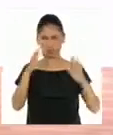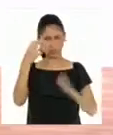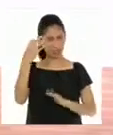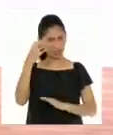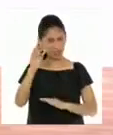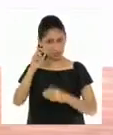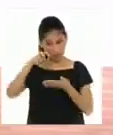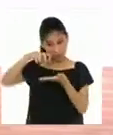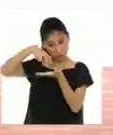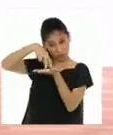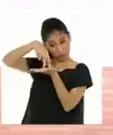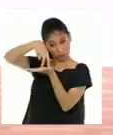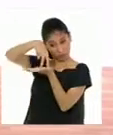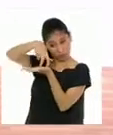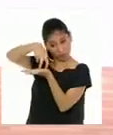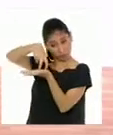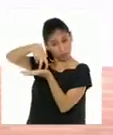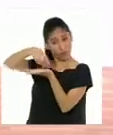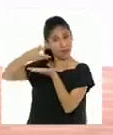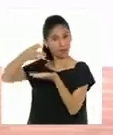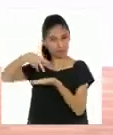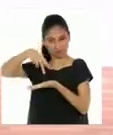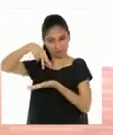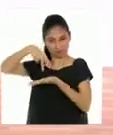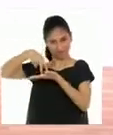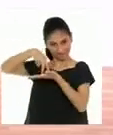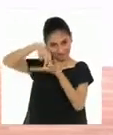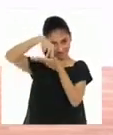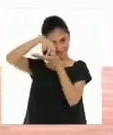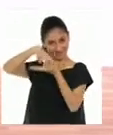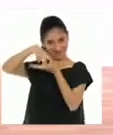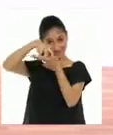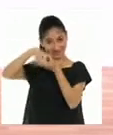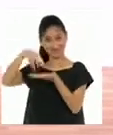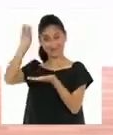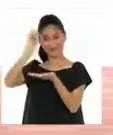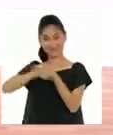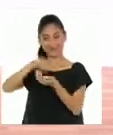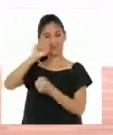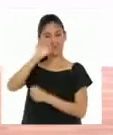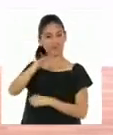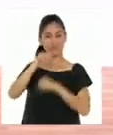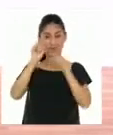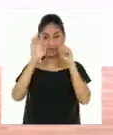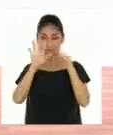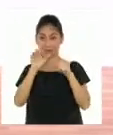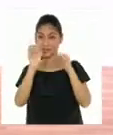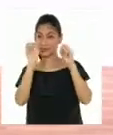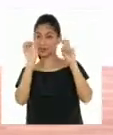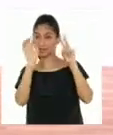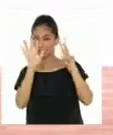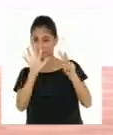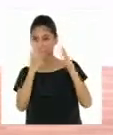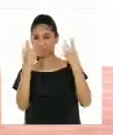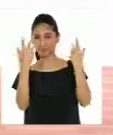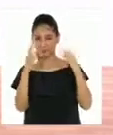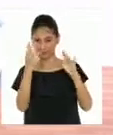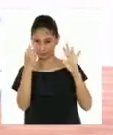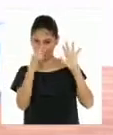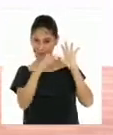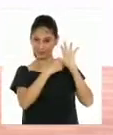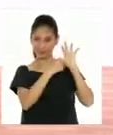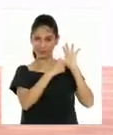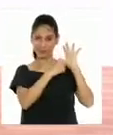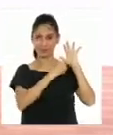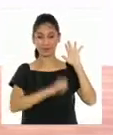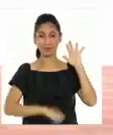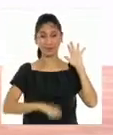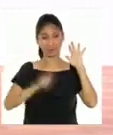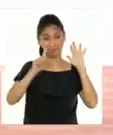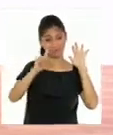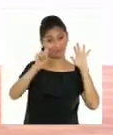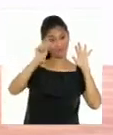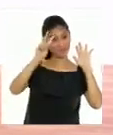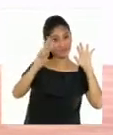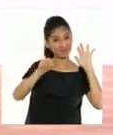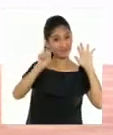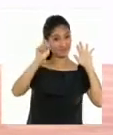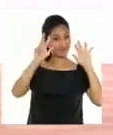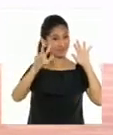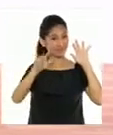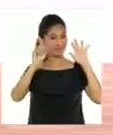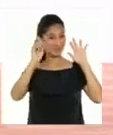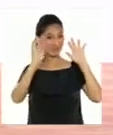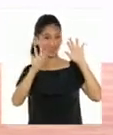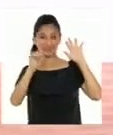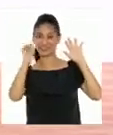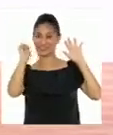punta justamente para tener ese equilibrio. Otra vez, 5, 6, 7, va. Y 1, 2,